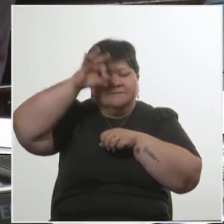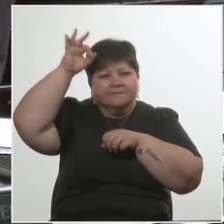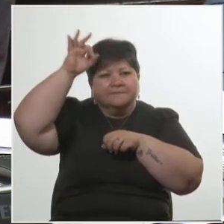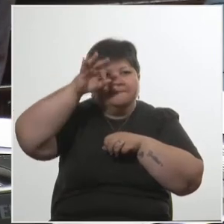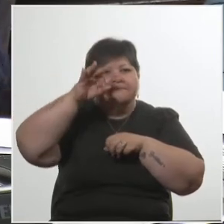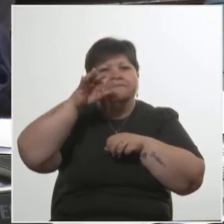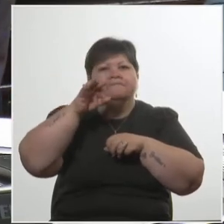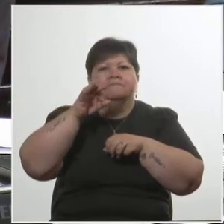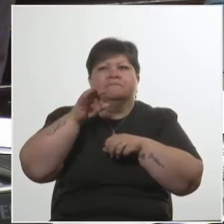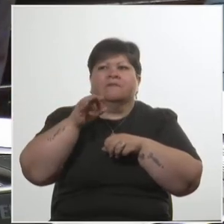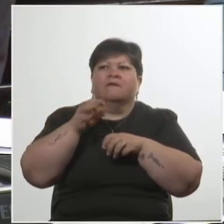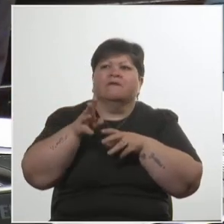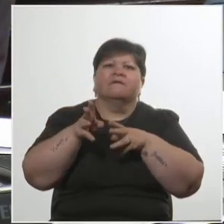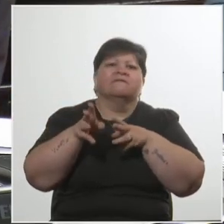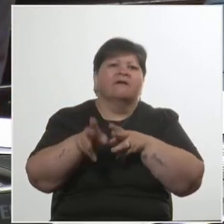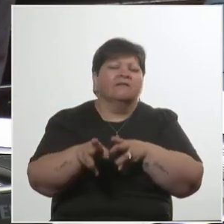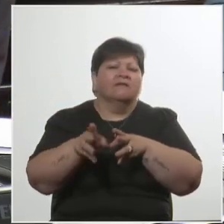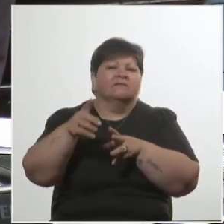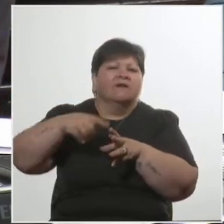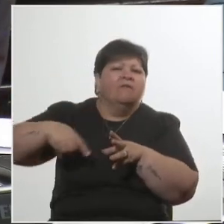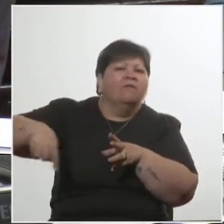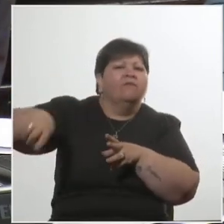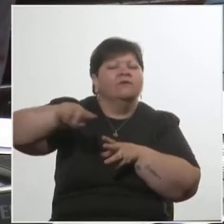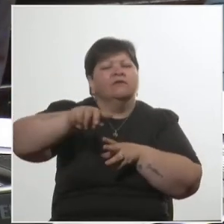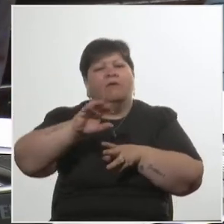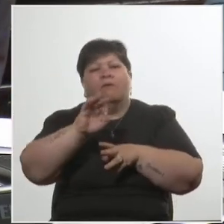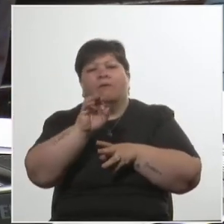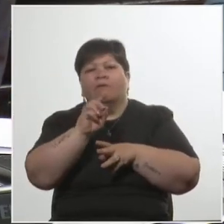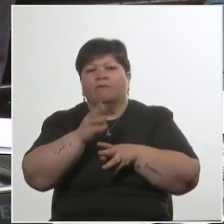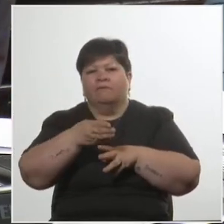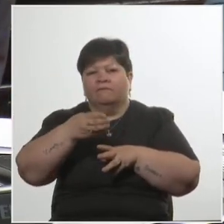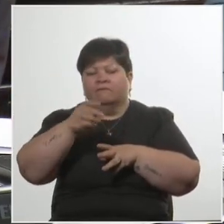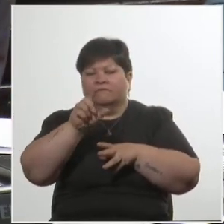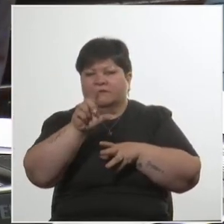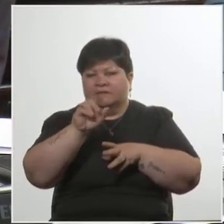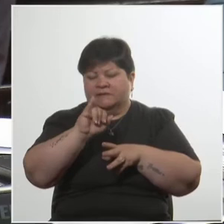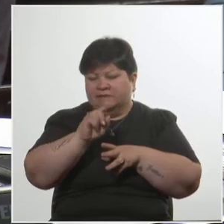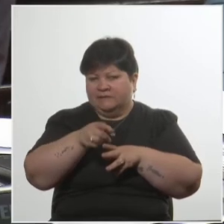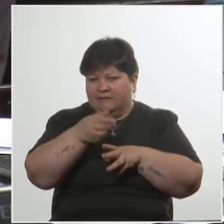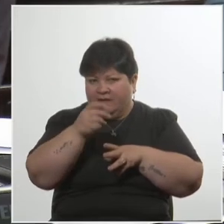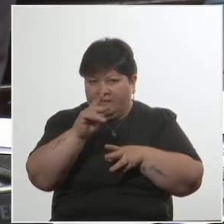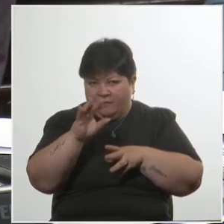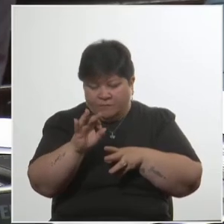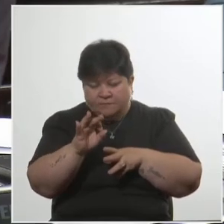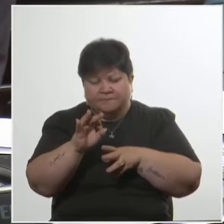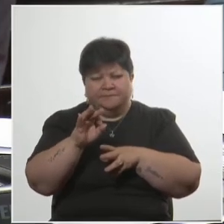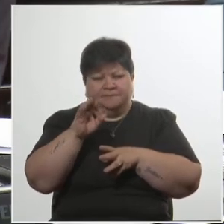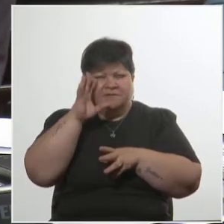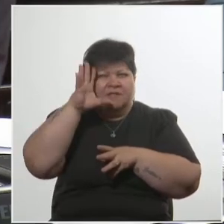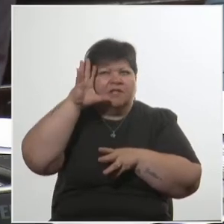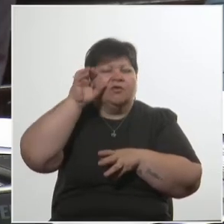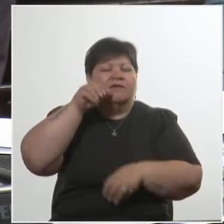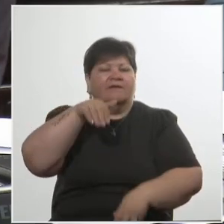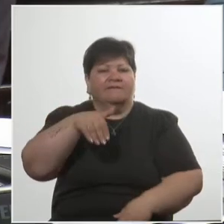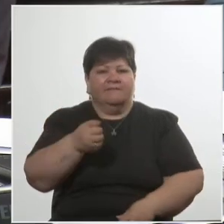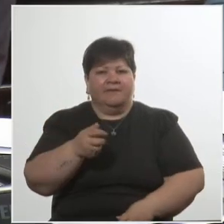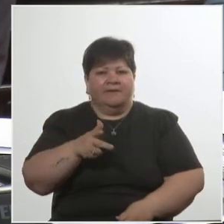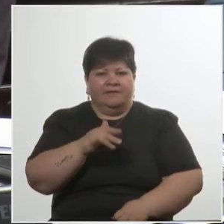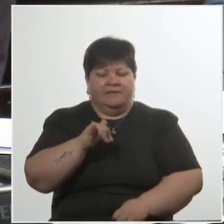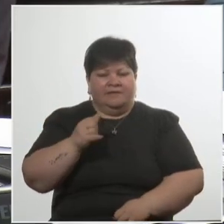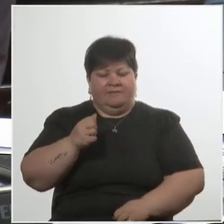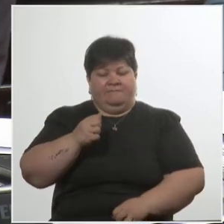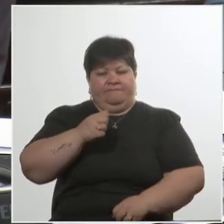la batalla de la vuelta de obligado que hace un tiempo recordaba el senador Bahía en que Juan Manuel de